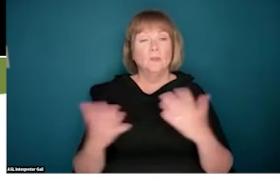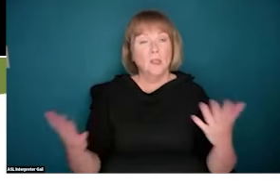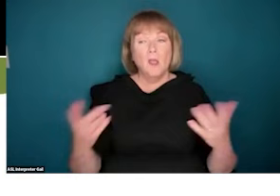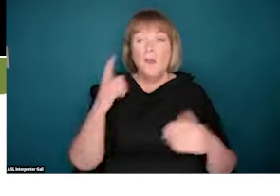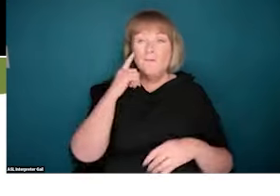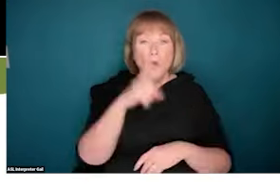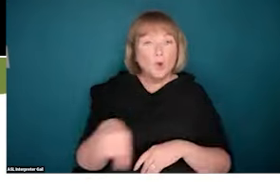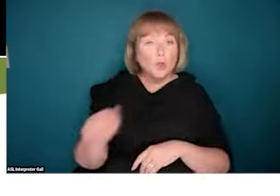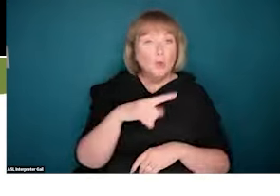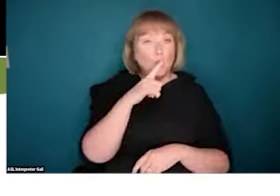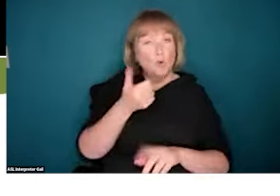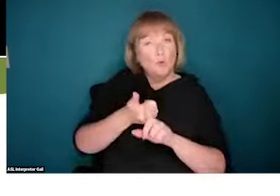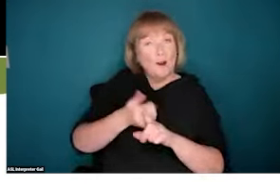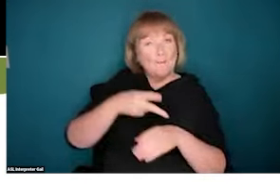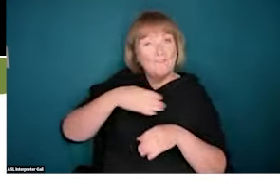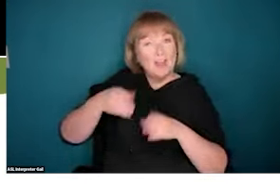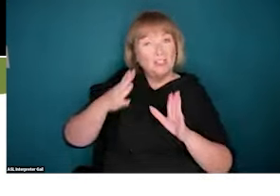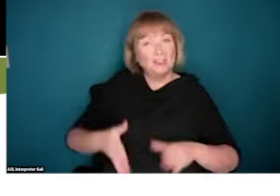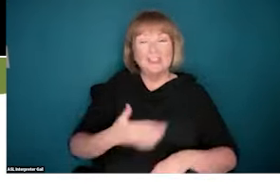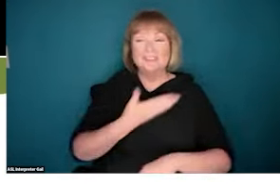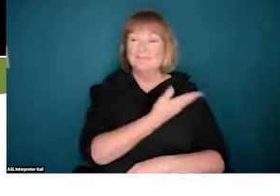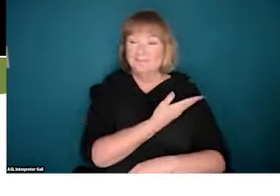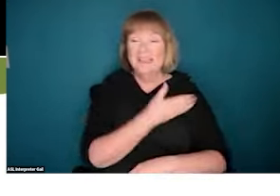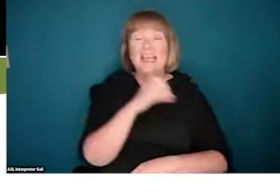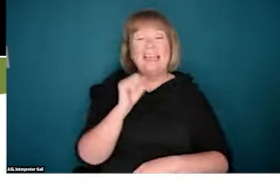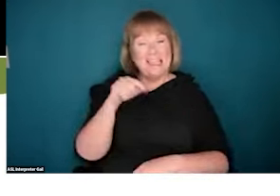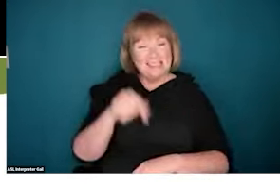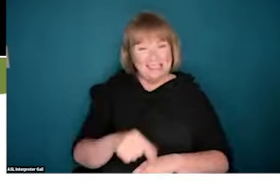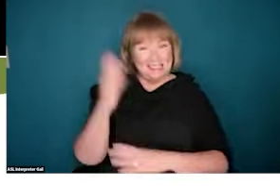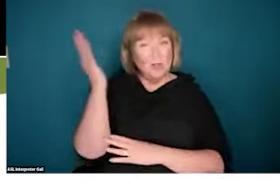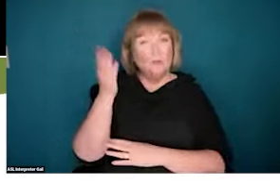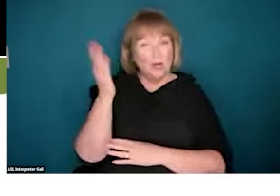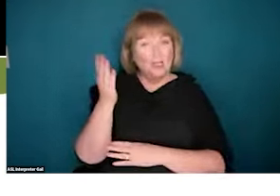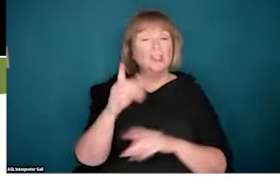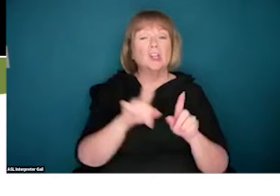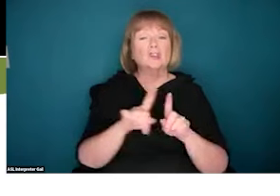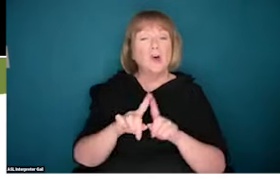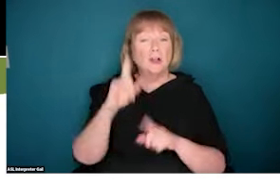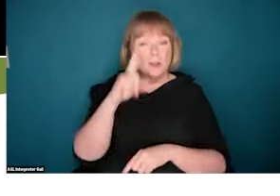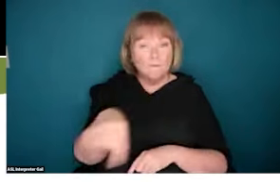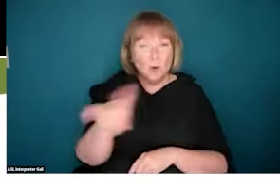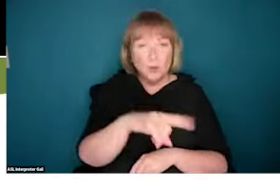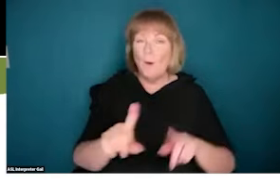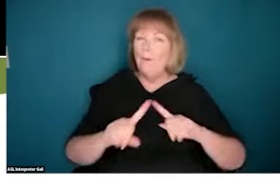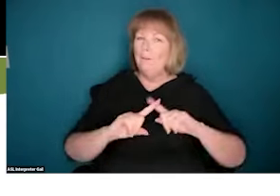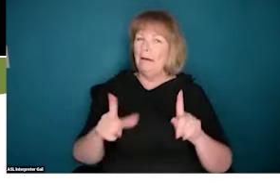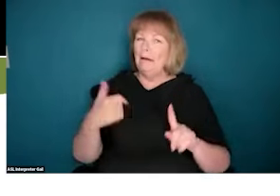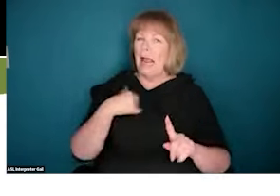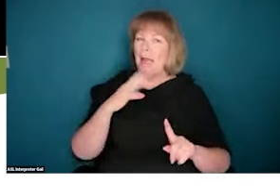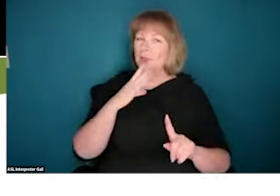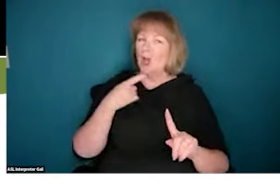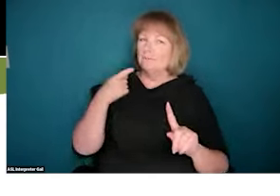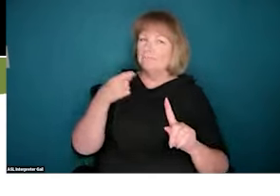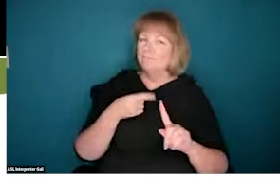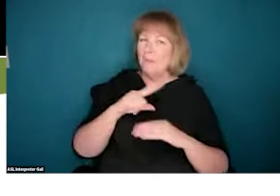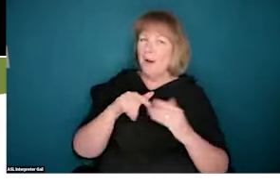Para nuestra agenda del día de hoy, los que ustedes son profesionales. Esta presentación también